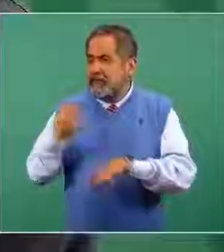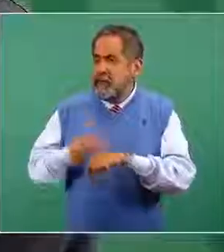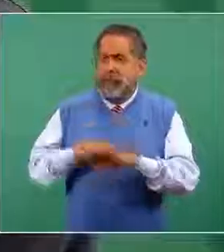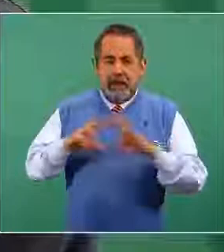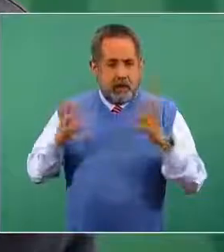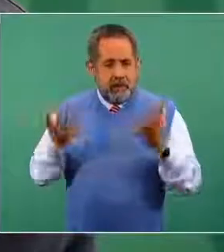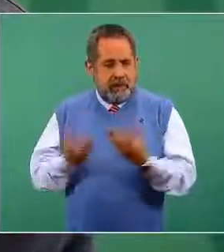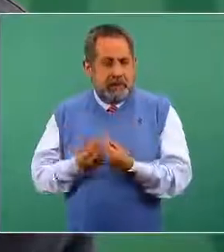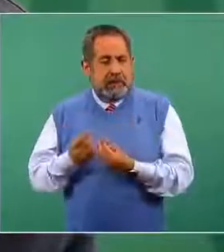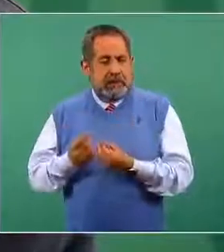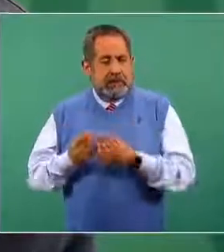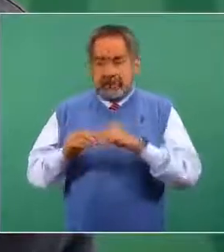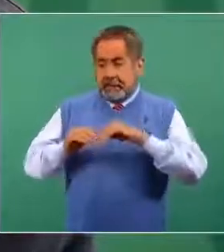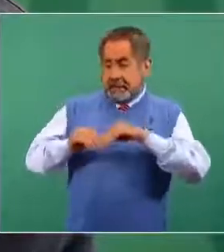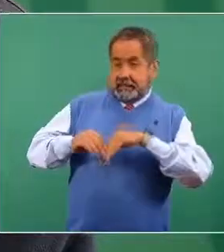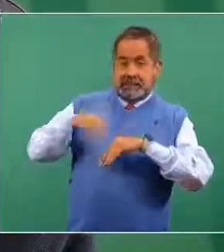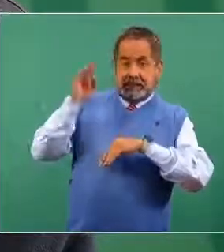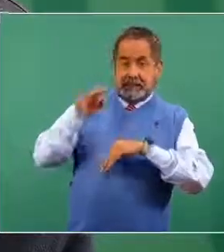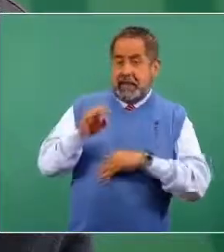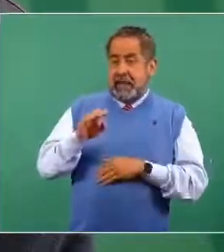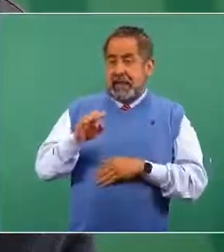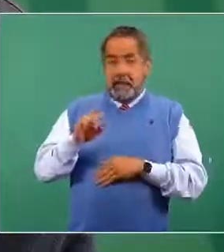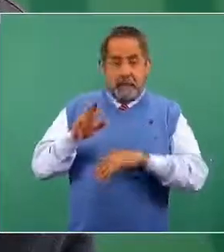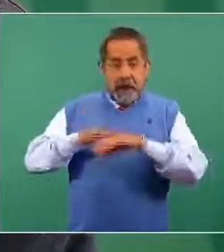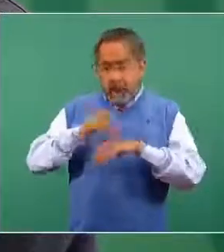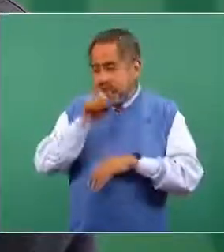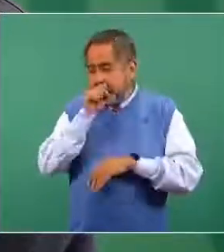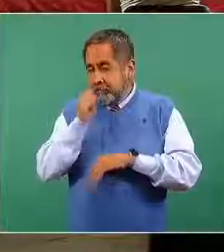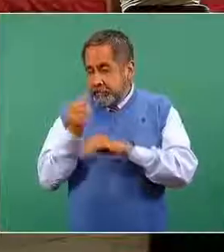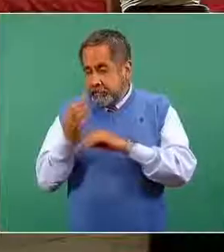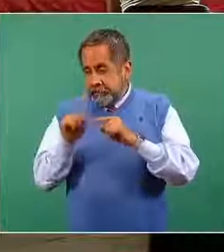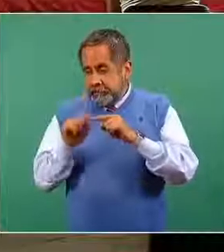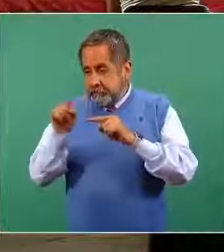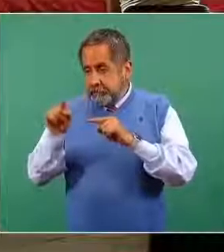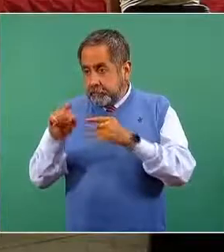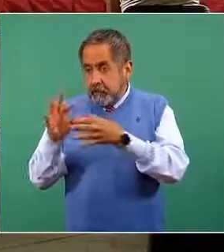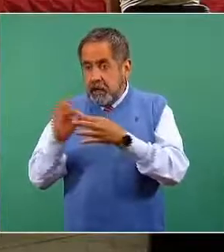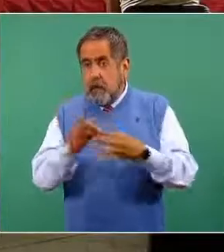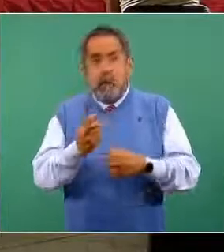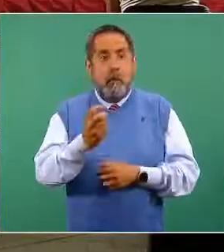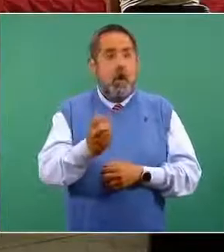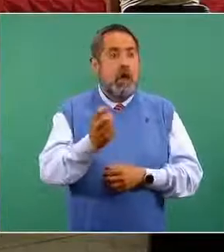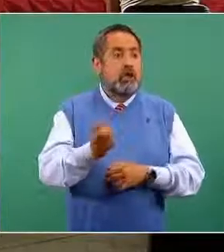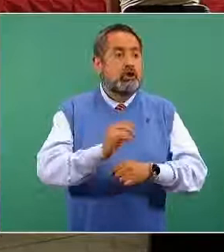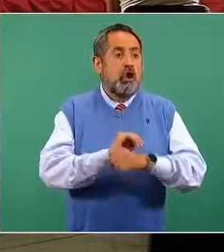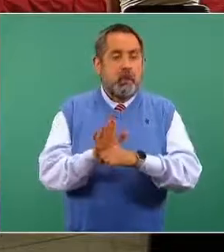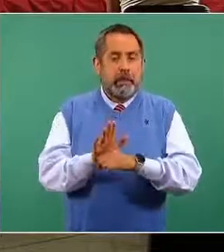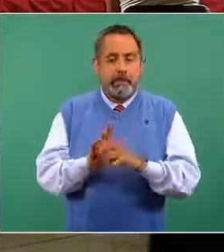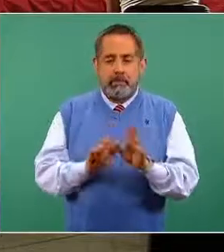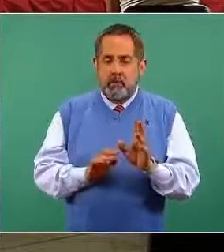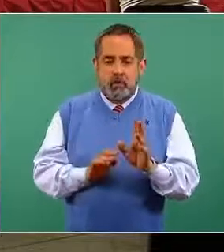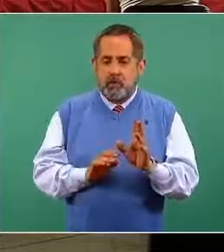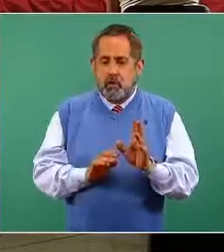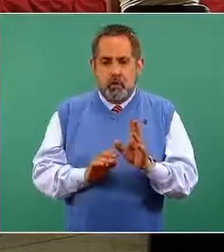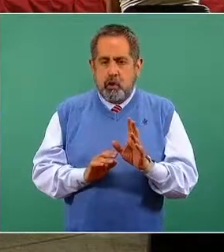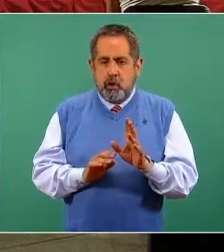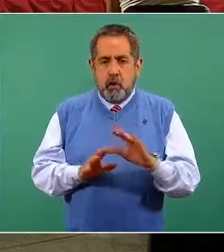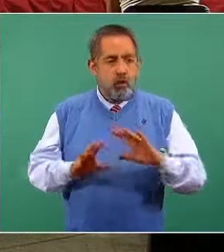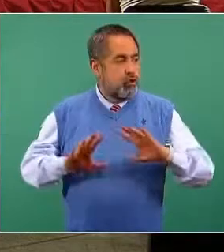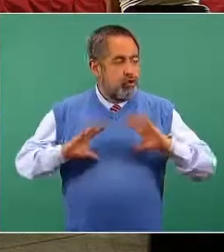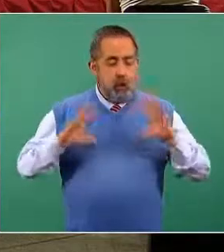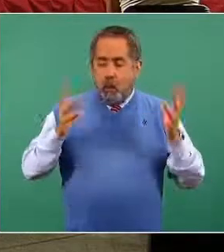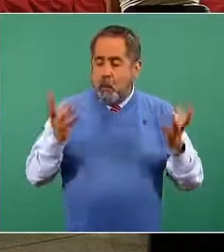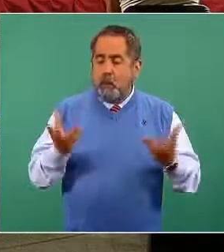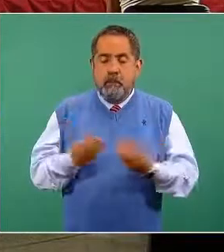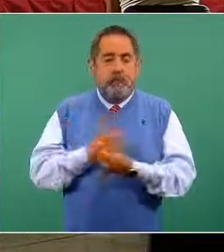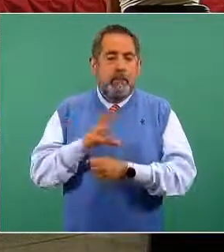el número que aparece como exceso de mortalidad, no tenemos que relacionarlo directamente con COVID. Ese es el exceso por todas las